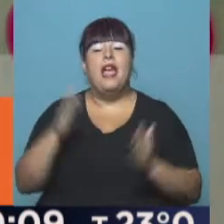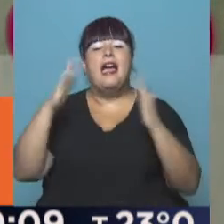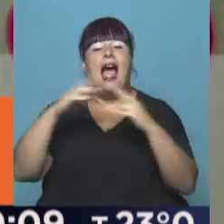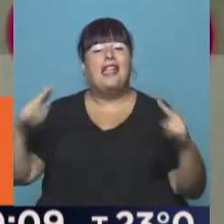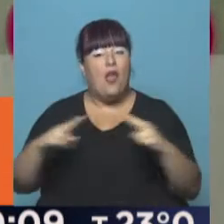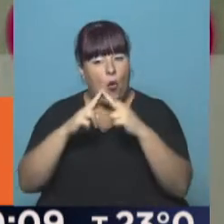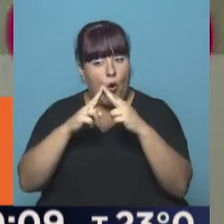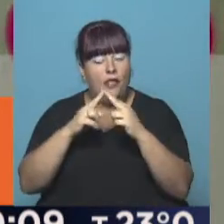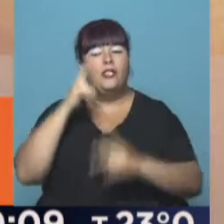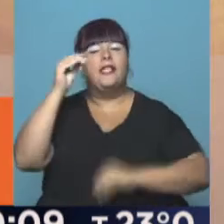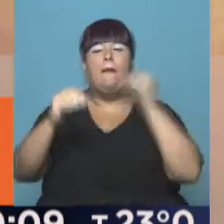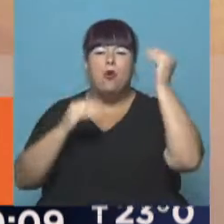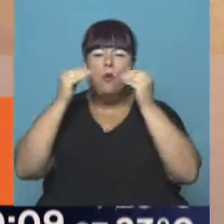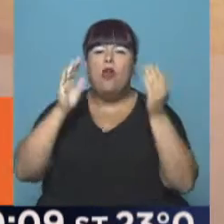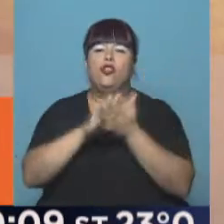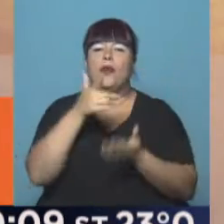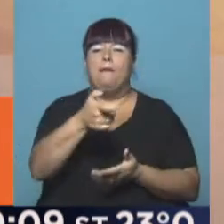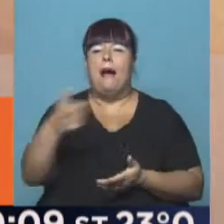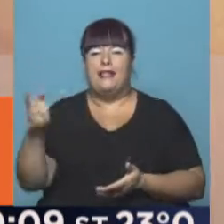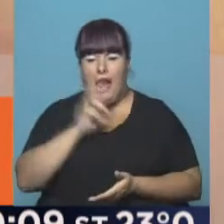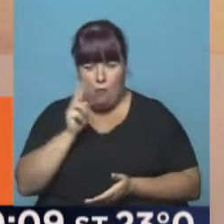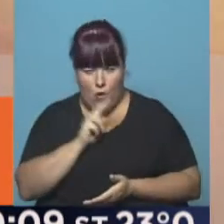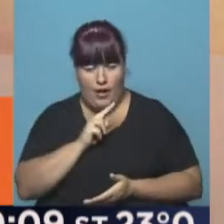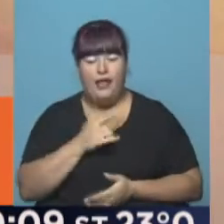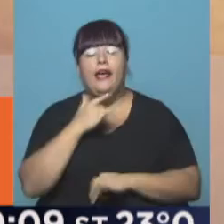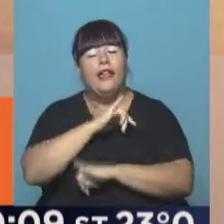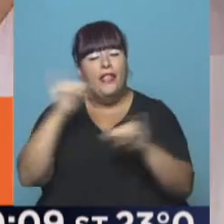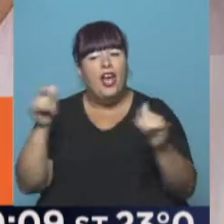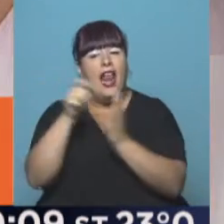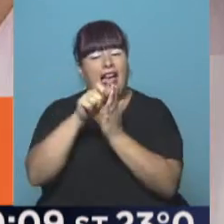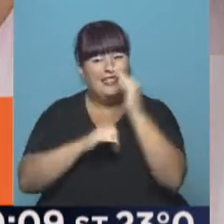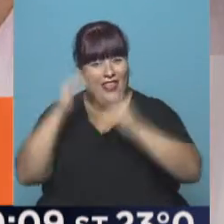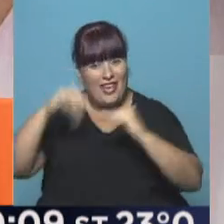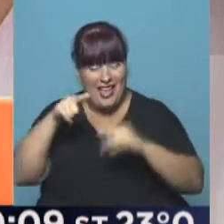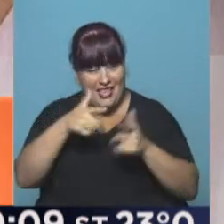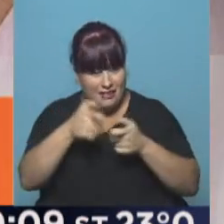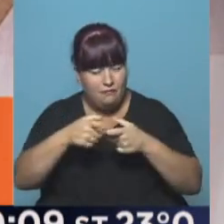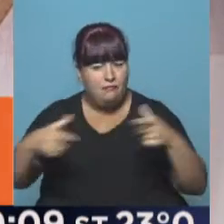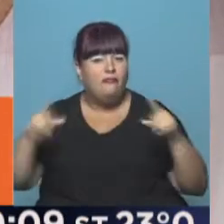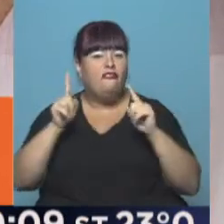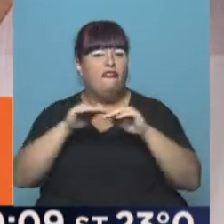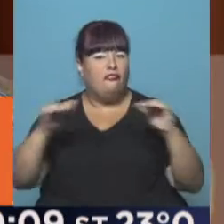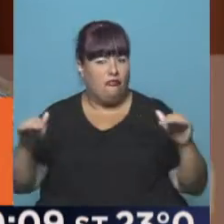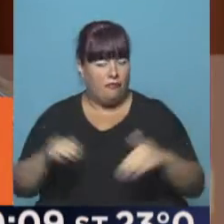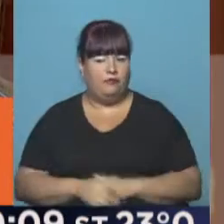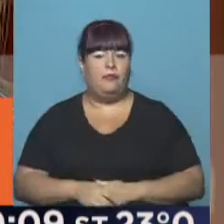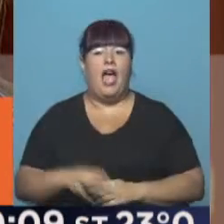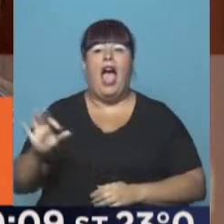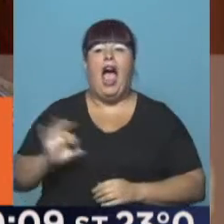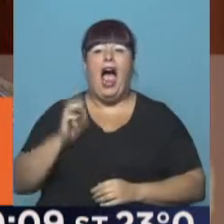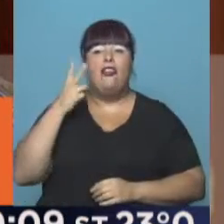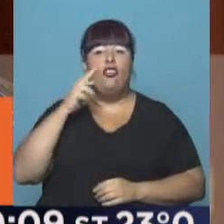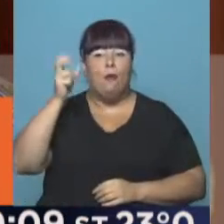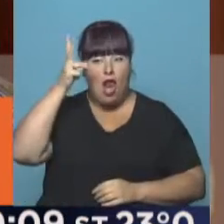encuentro aporta una preocupación sobre los femicidios al afirmar que la estadística de estos delitos se mantiene desde el año